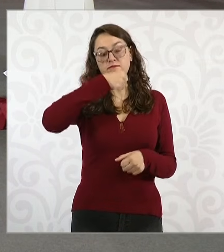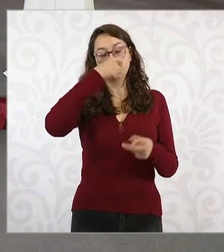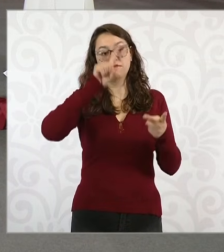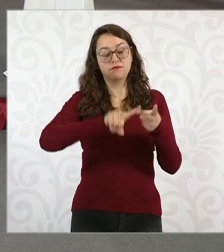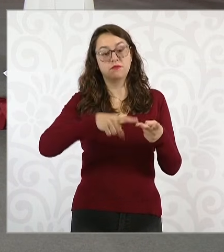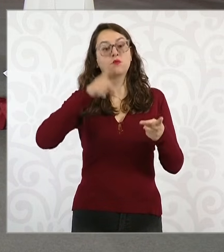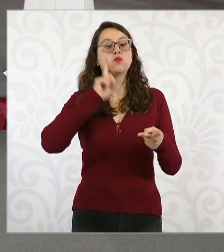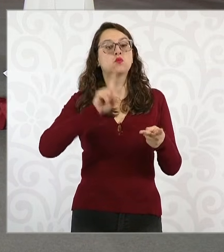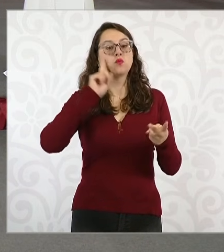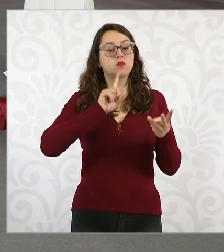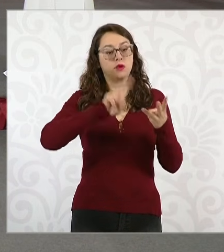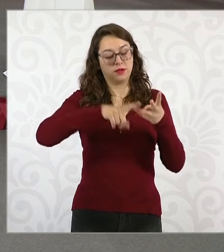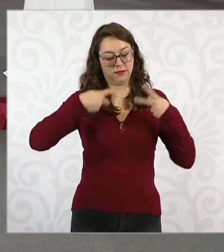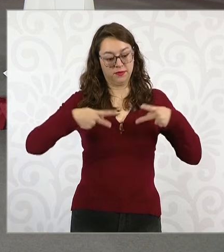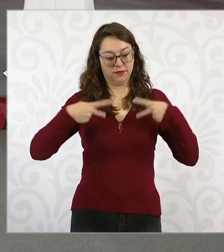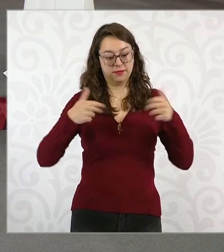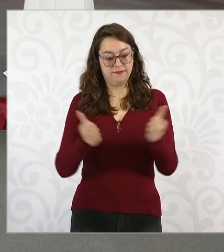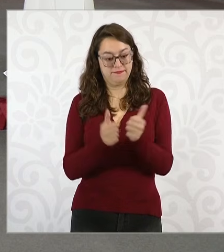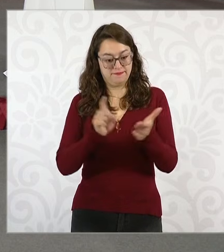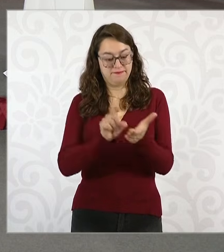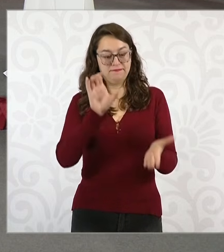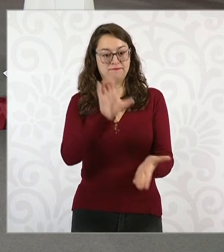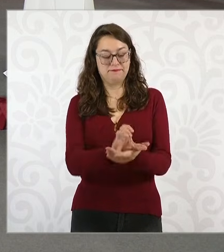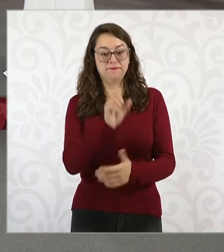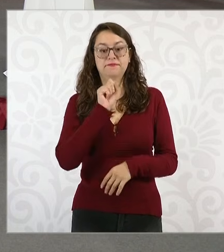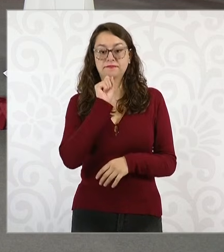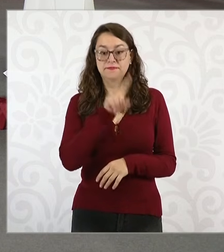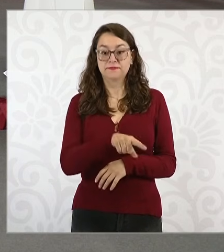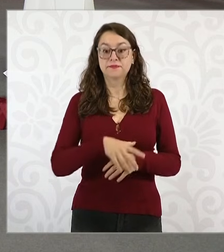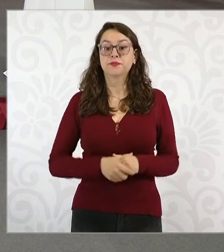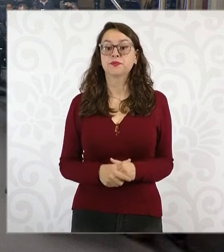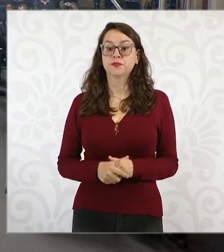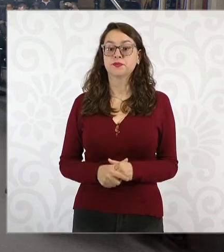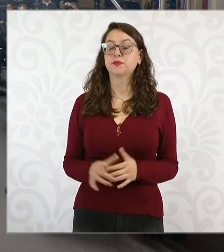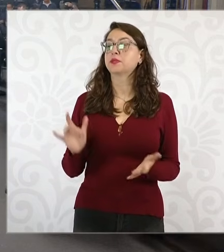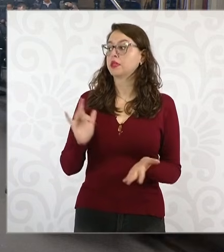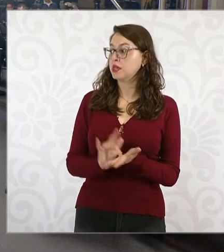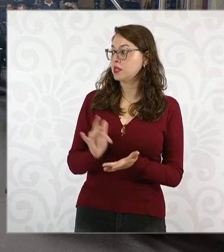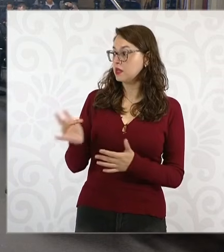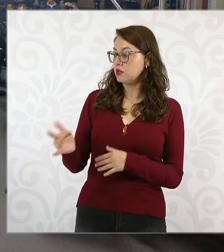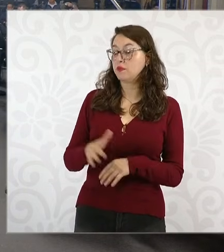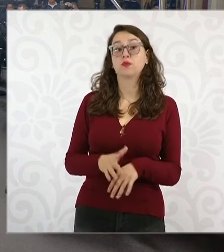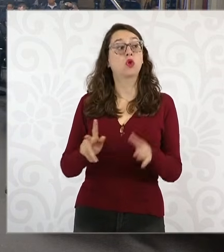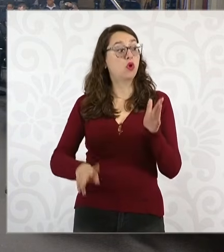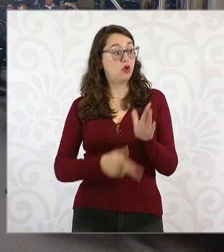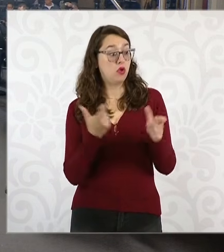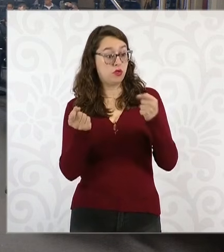con discapacidad. Muchas gracias. Gracias, Leti. Vuelve a poner el calendario.